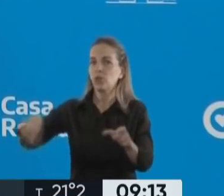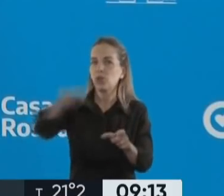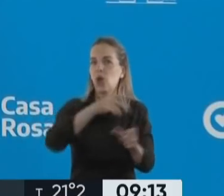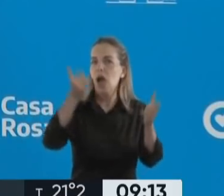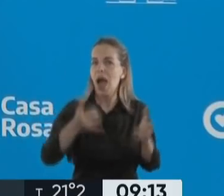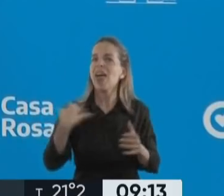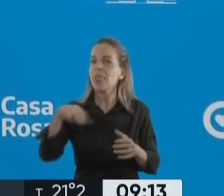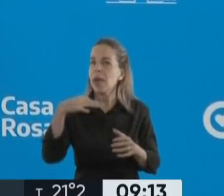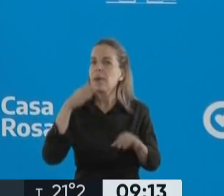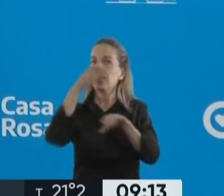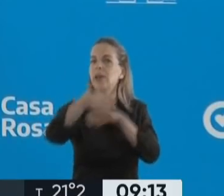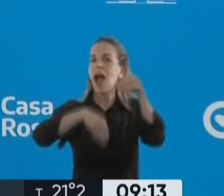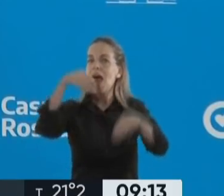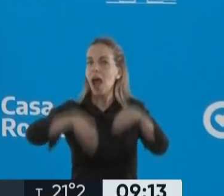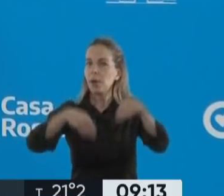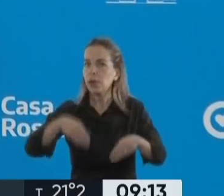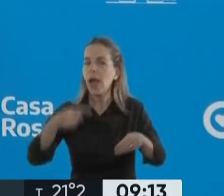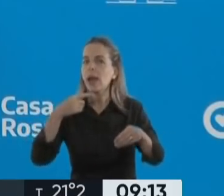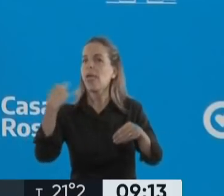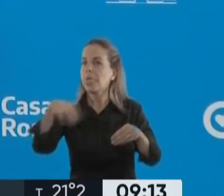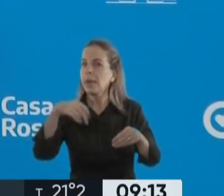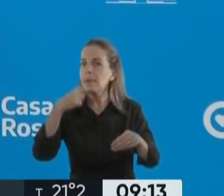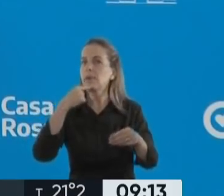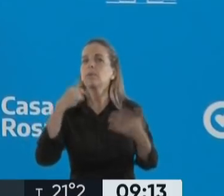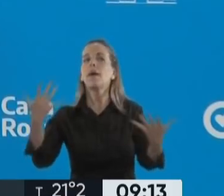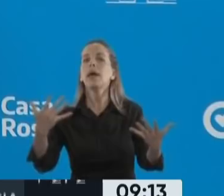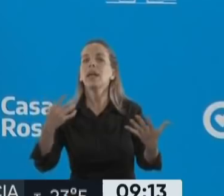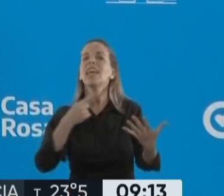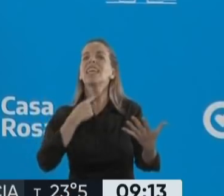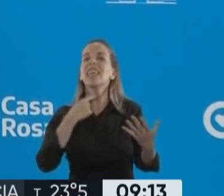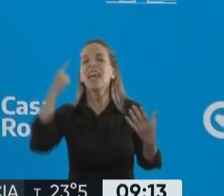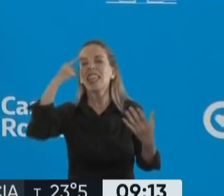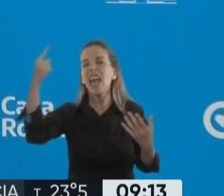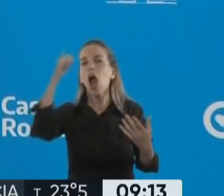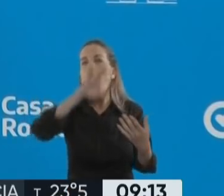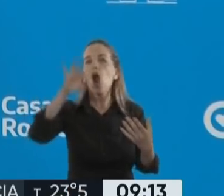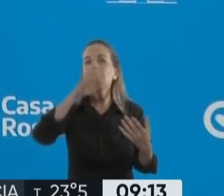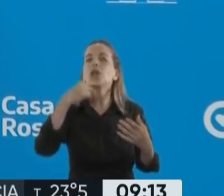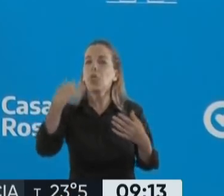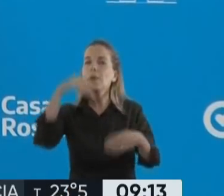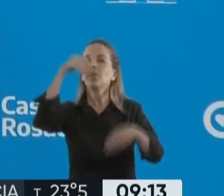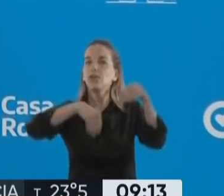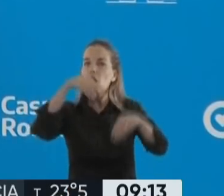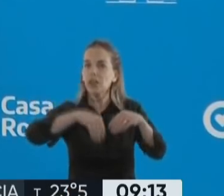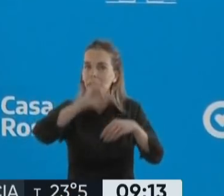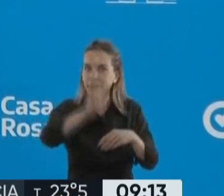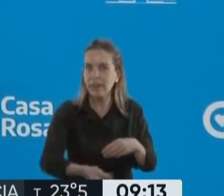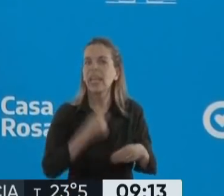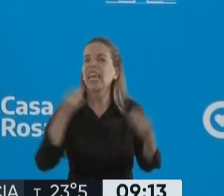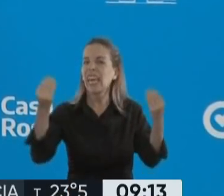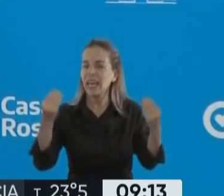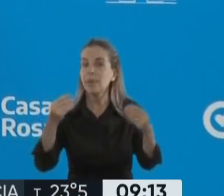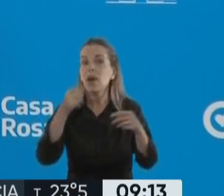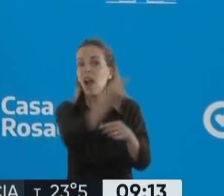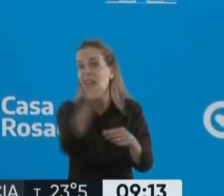ir a votar, tenemos que expresar nuestra voz y nuestro deseo de hacia dónde, de qué manera o qué rumbo queremos. Voten